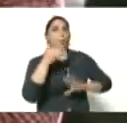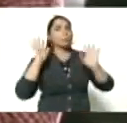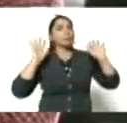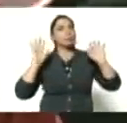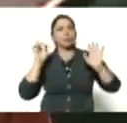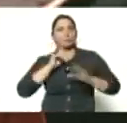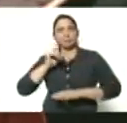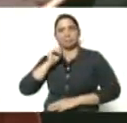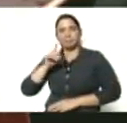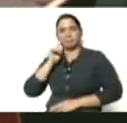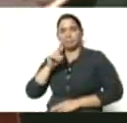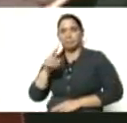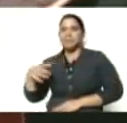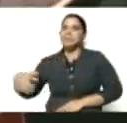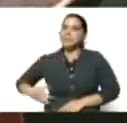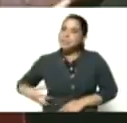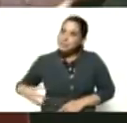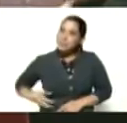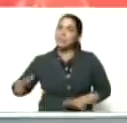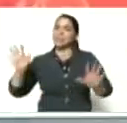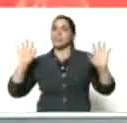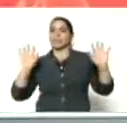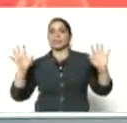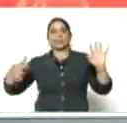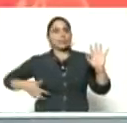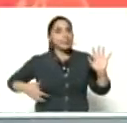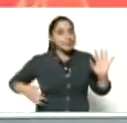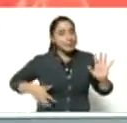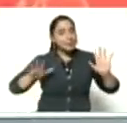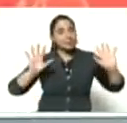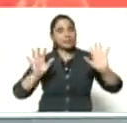Mentira, esto es un chiste, ¿vale? Esto es un chiste.